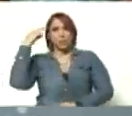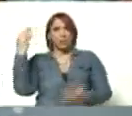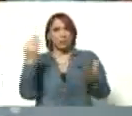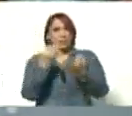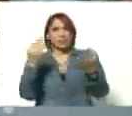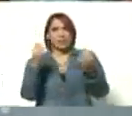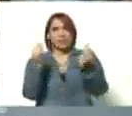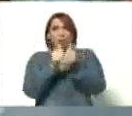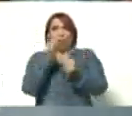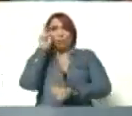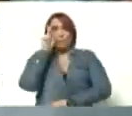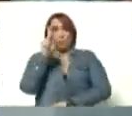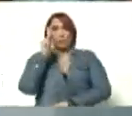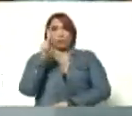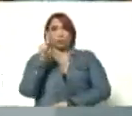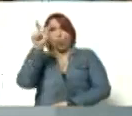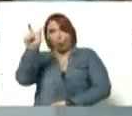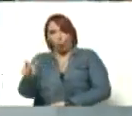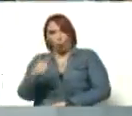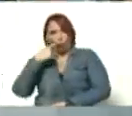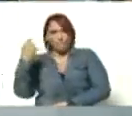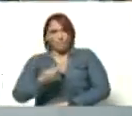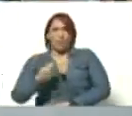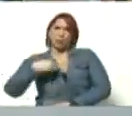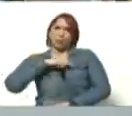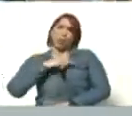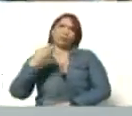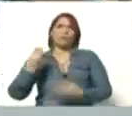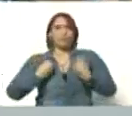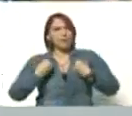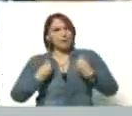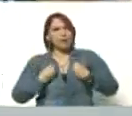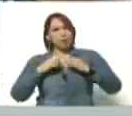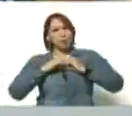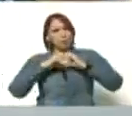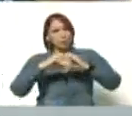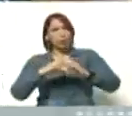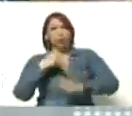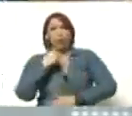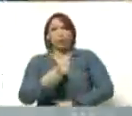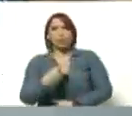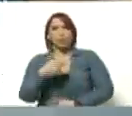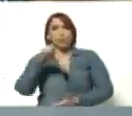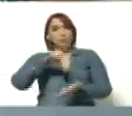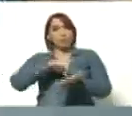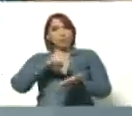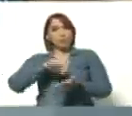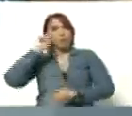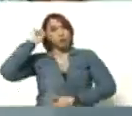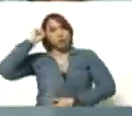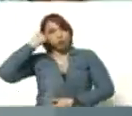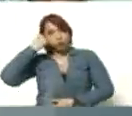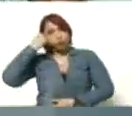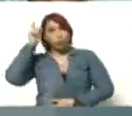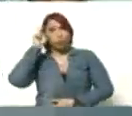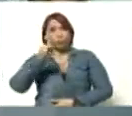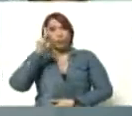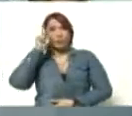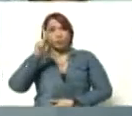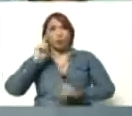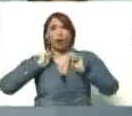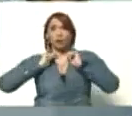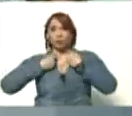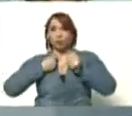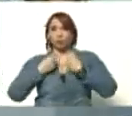él, él en nuestro corazón. Y lo digo porque estamos en un liceo que nos recuerda al profe